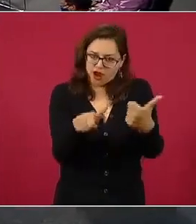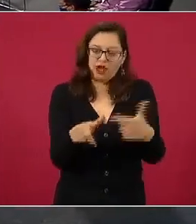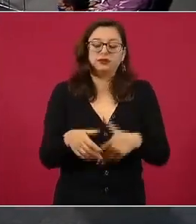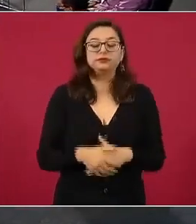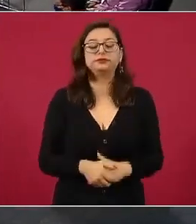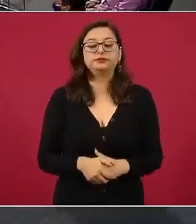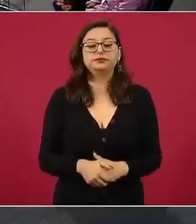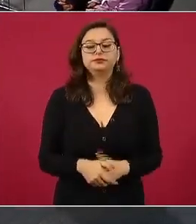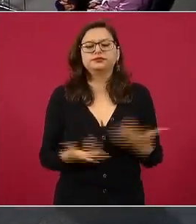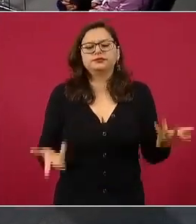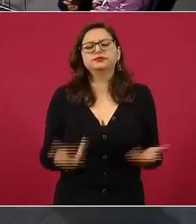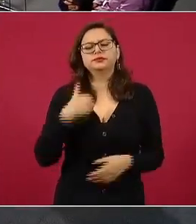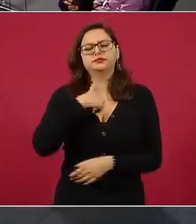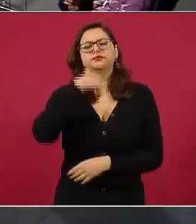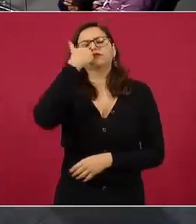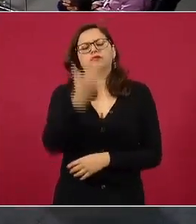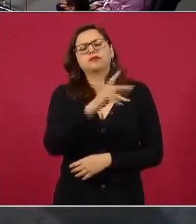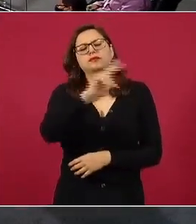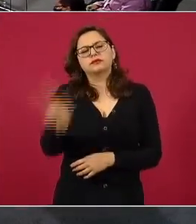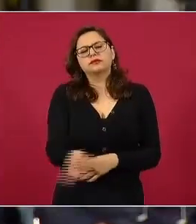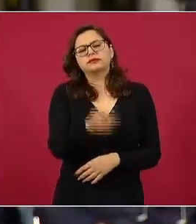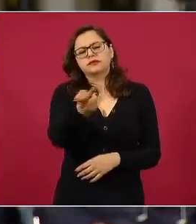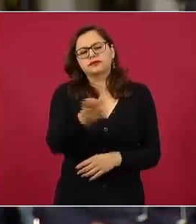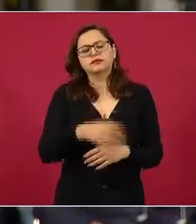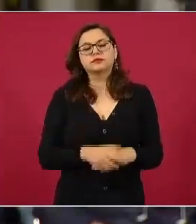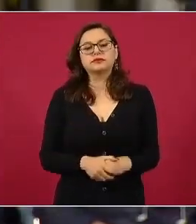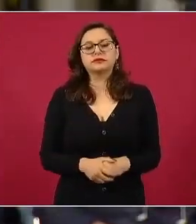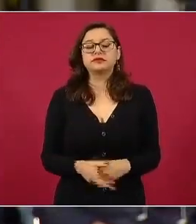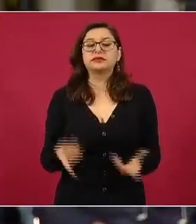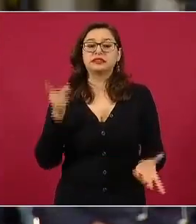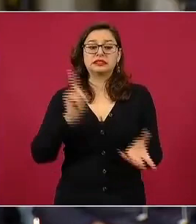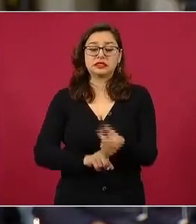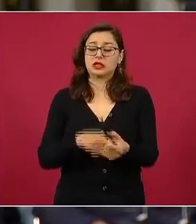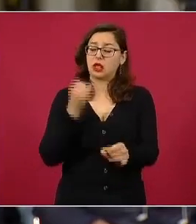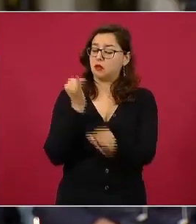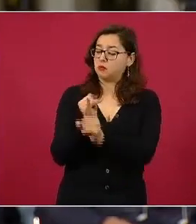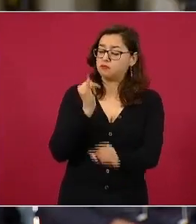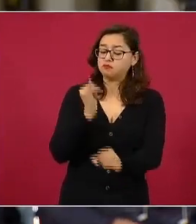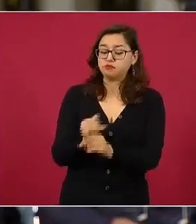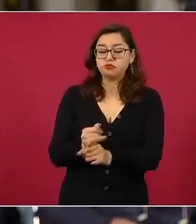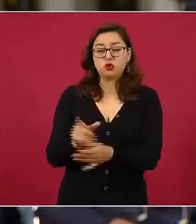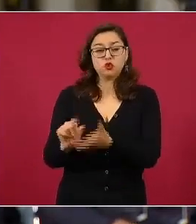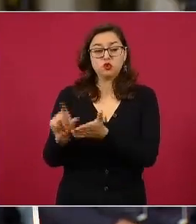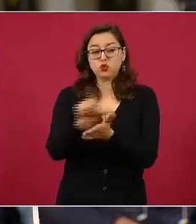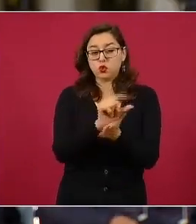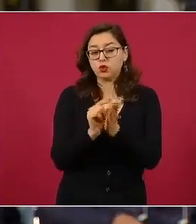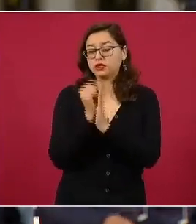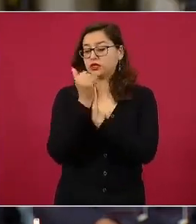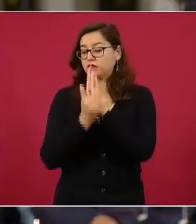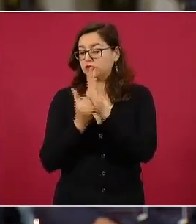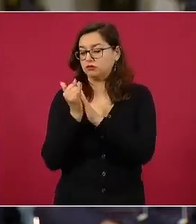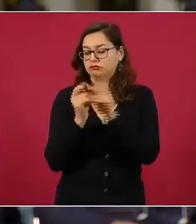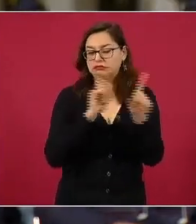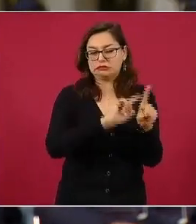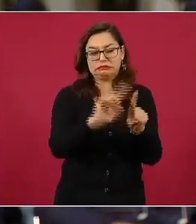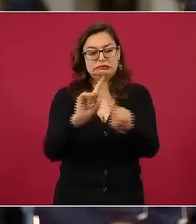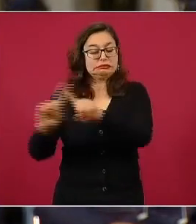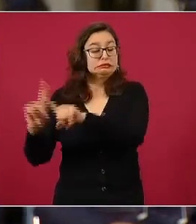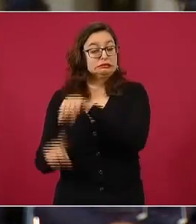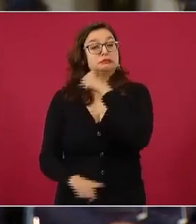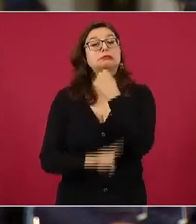días, pues se ha venido desatando una guerra cibernética a través de Twitter, YouTube y demás medios de